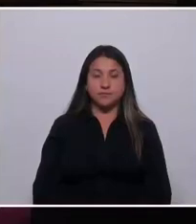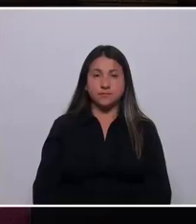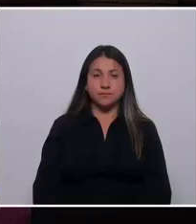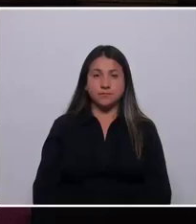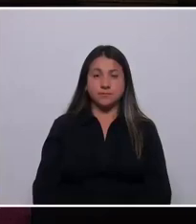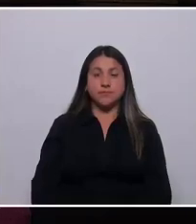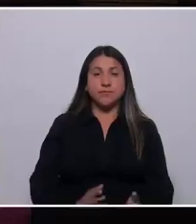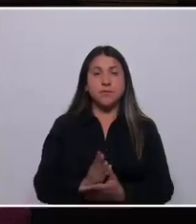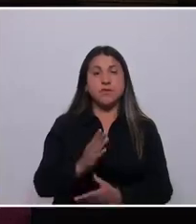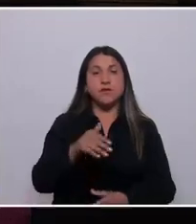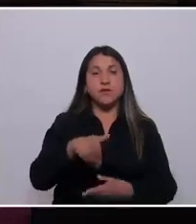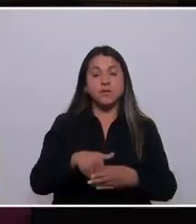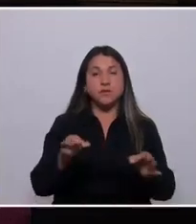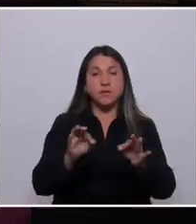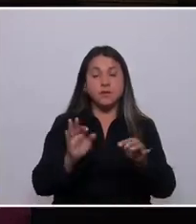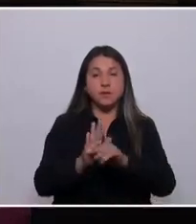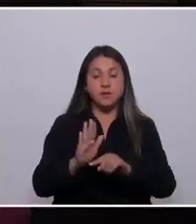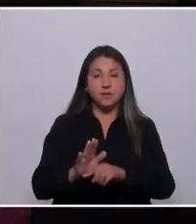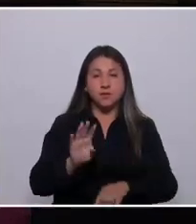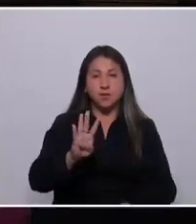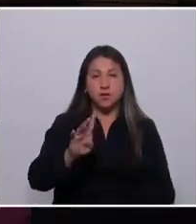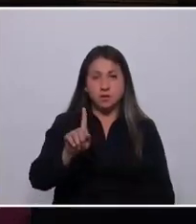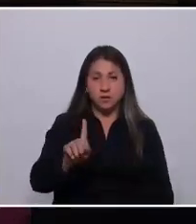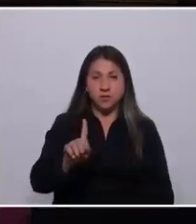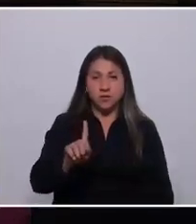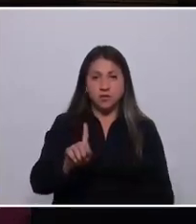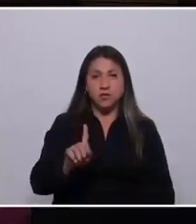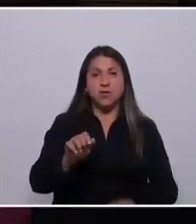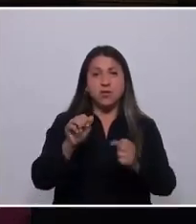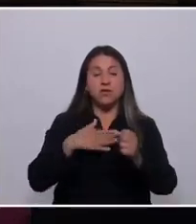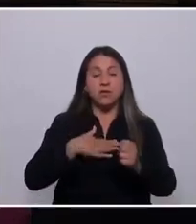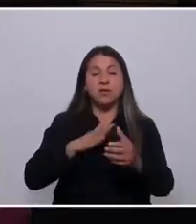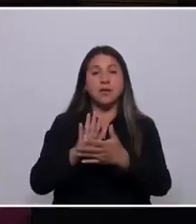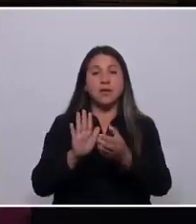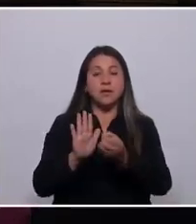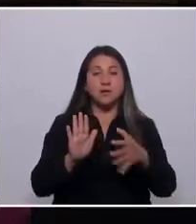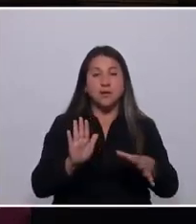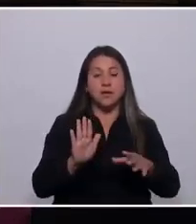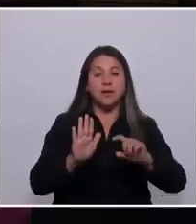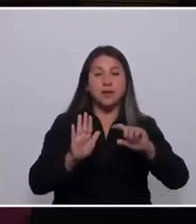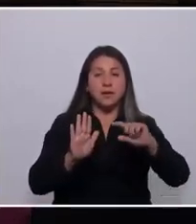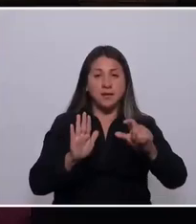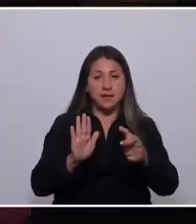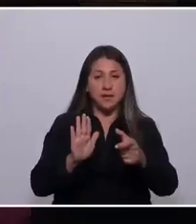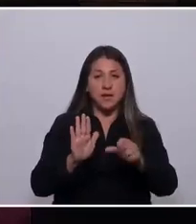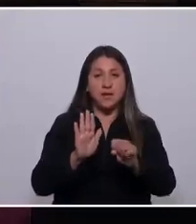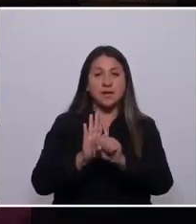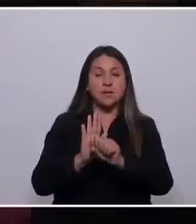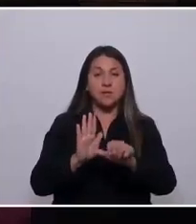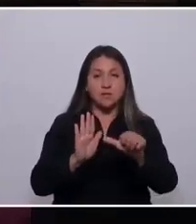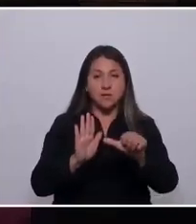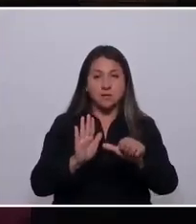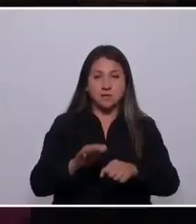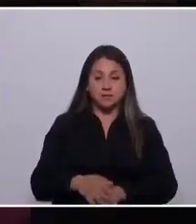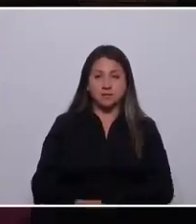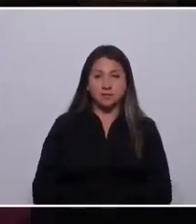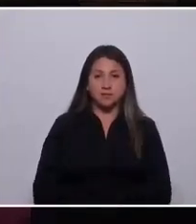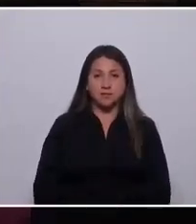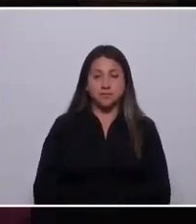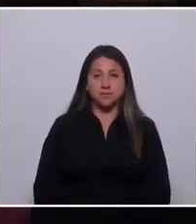En votación, la indicación número 41 para eliminar la letra G del artículo 6.